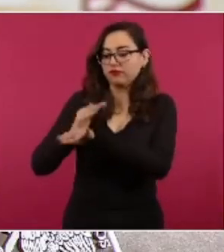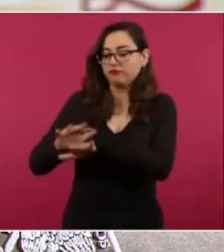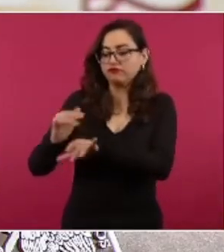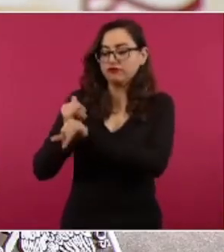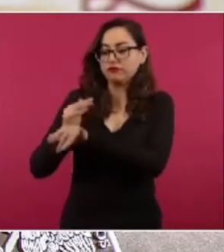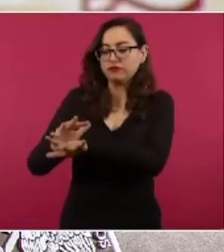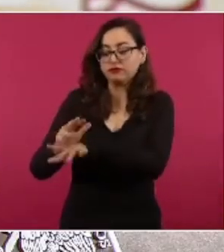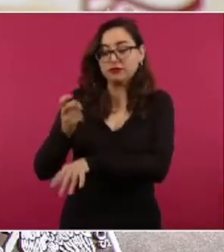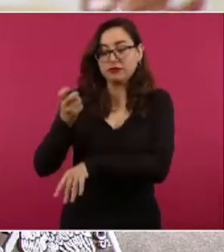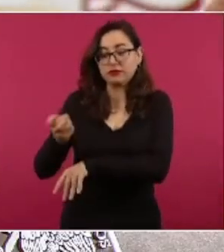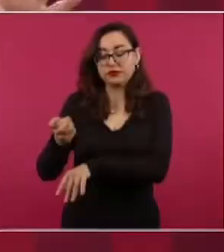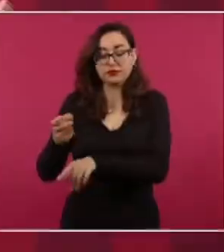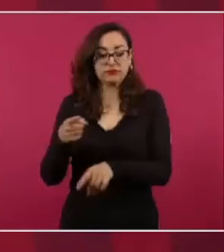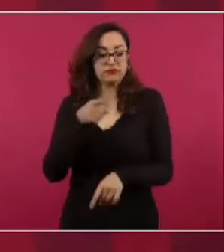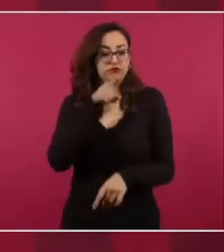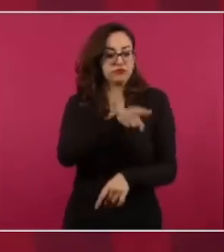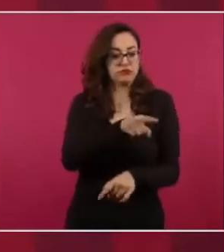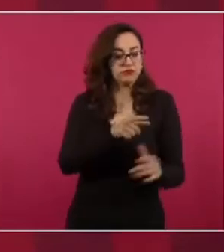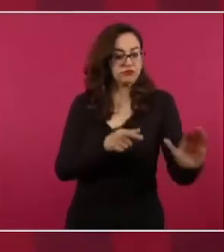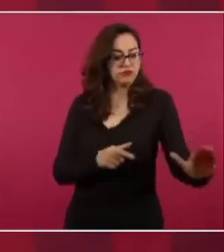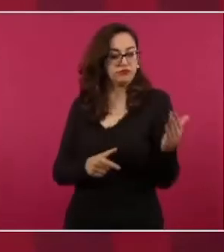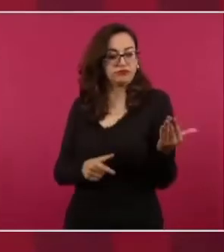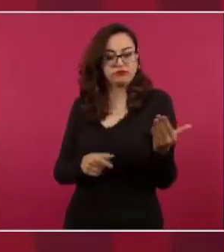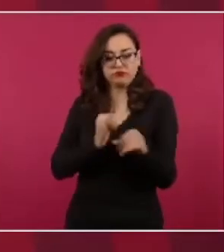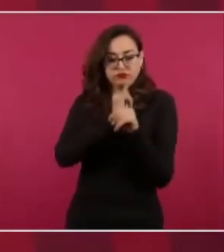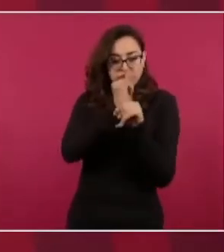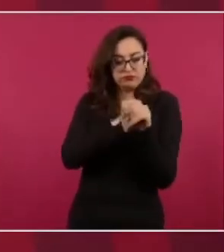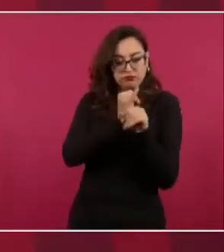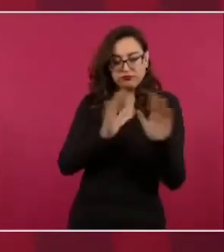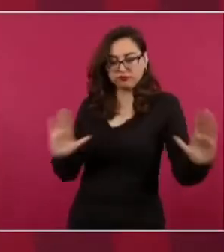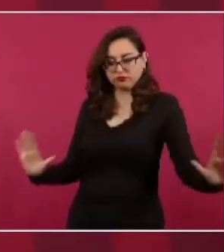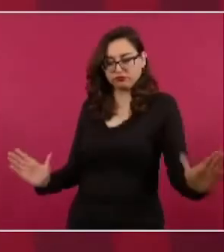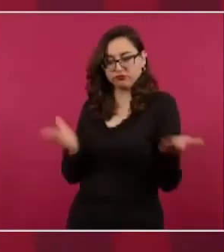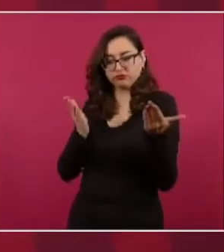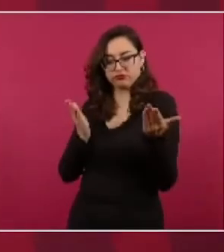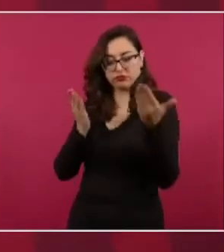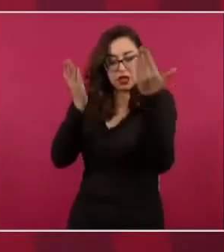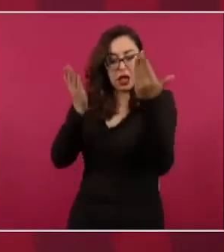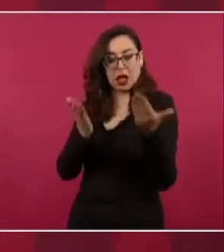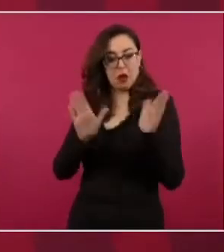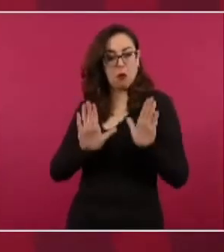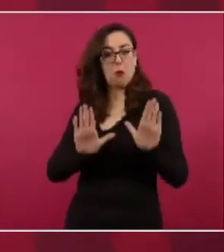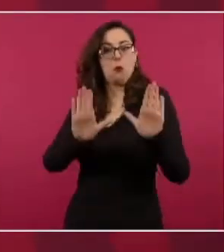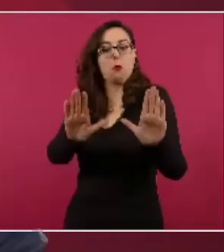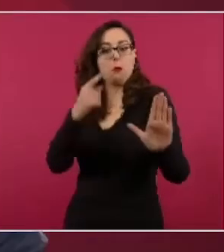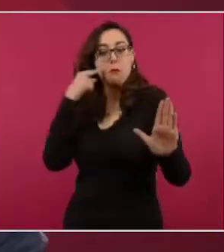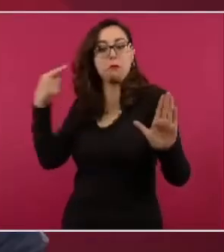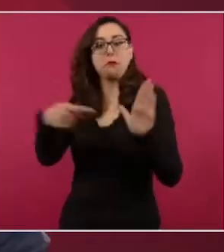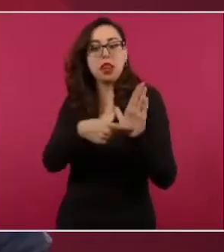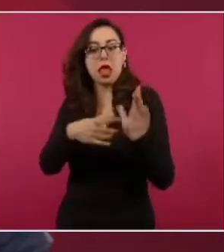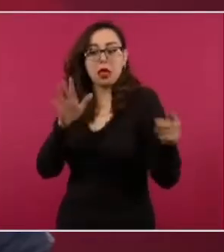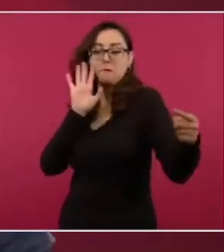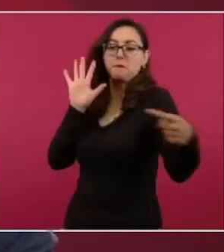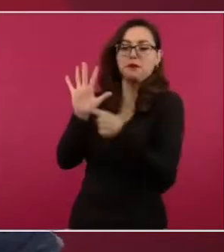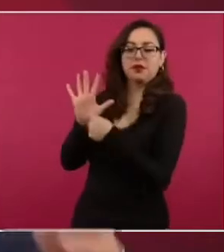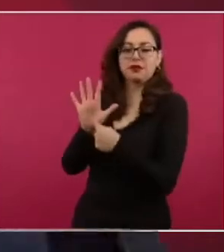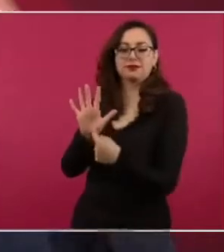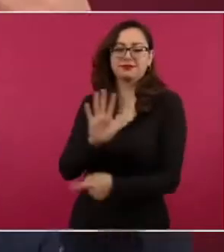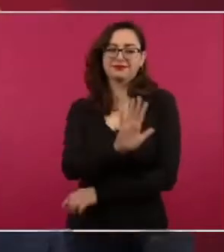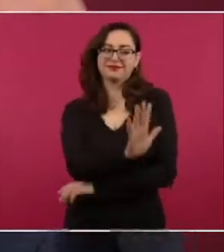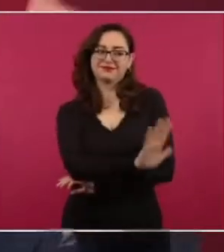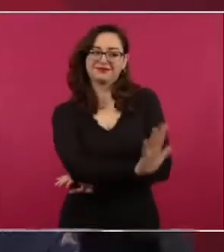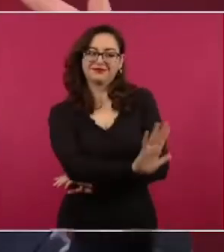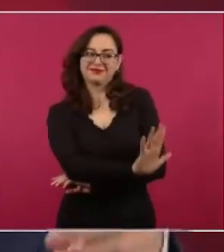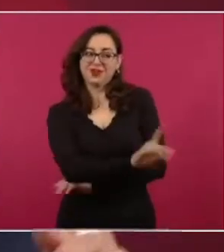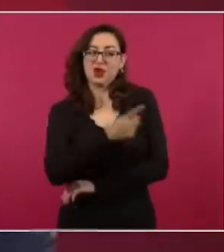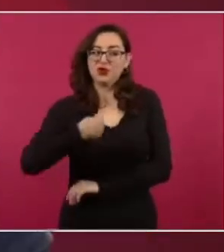innumerables ocasiones la diferencia de estas dos cifras. La consecuencia adversa de esa distorsión de la información es que